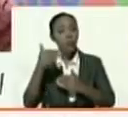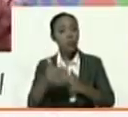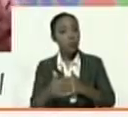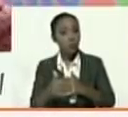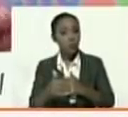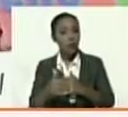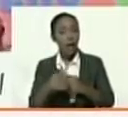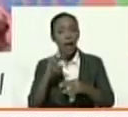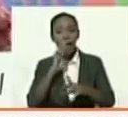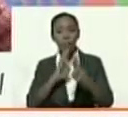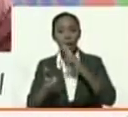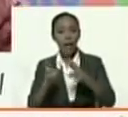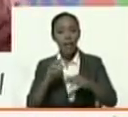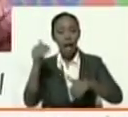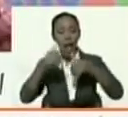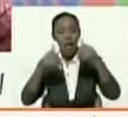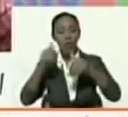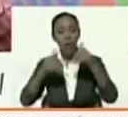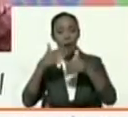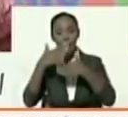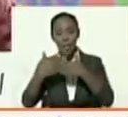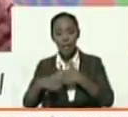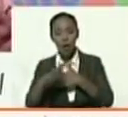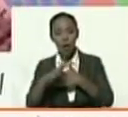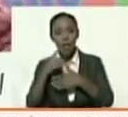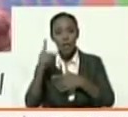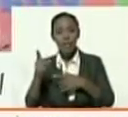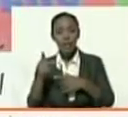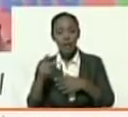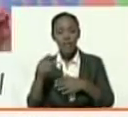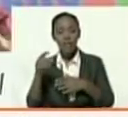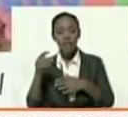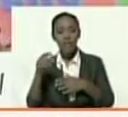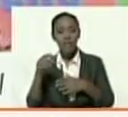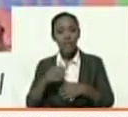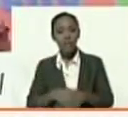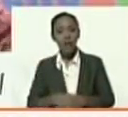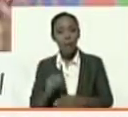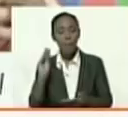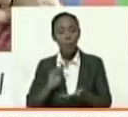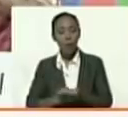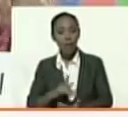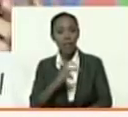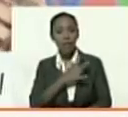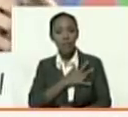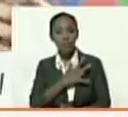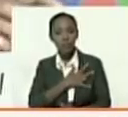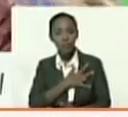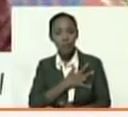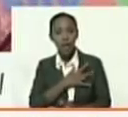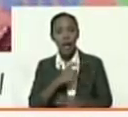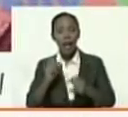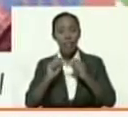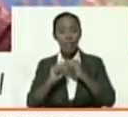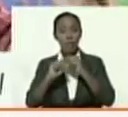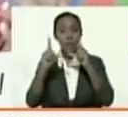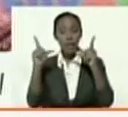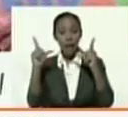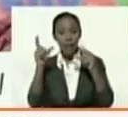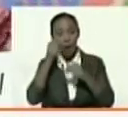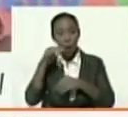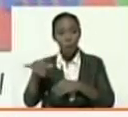alcanzado en días pasados en Argentina, con el triunfo de los Fernández, la puesta en libertad de Lula da Silva, el despertar de los pueblos